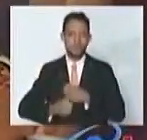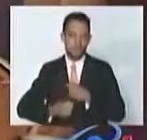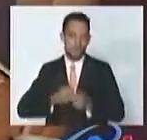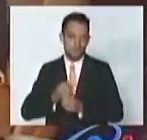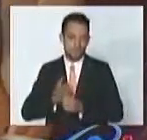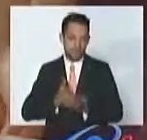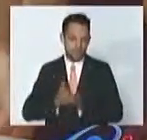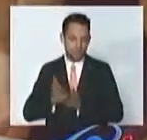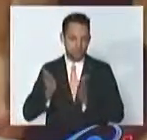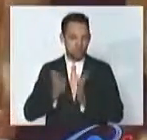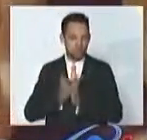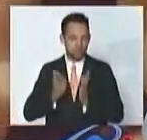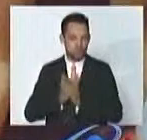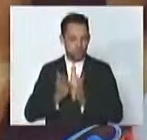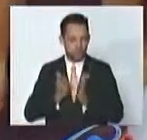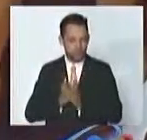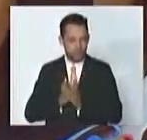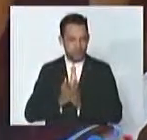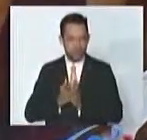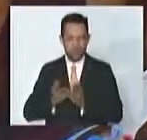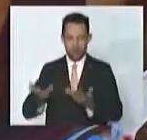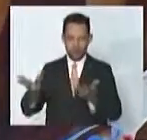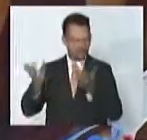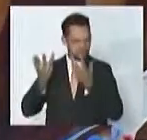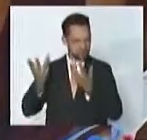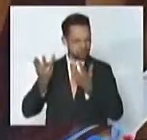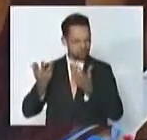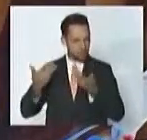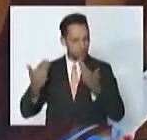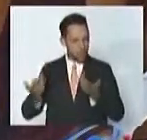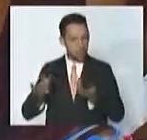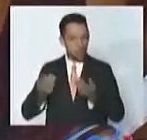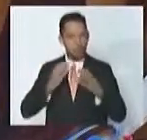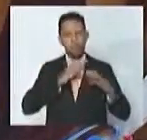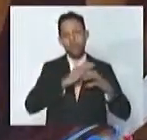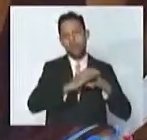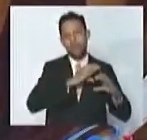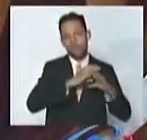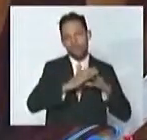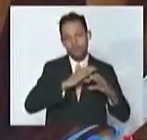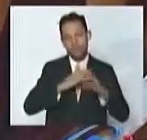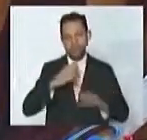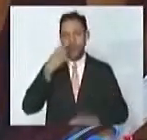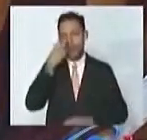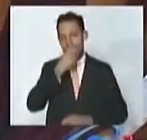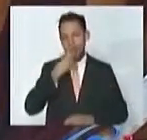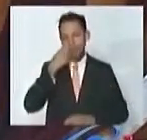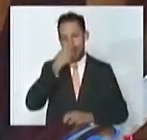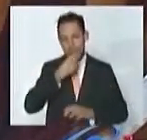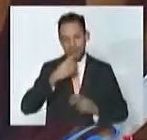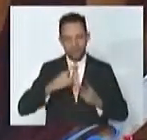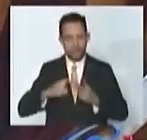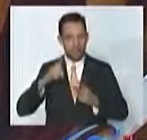estudiando los modos de comunicación, dice esto, ¿cierto? Que son habla,